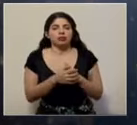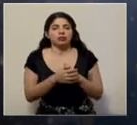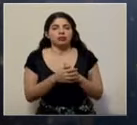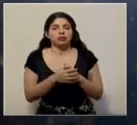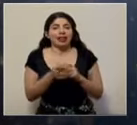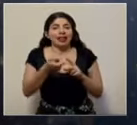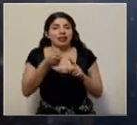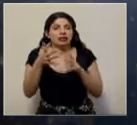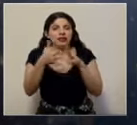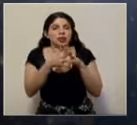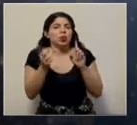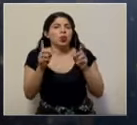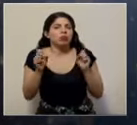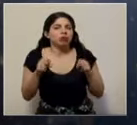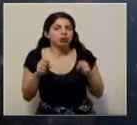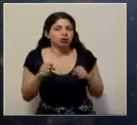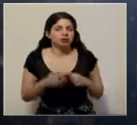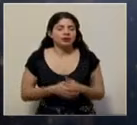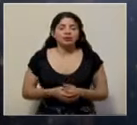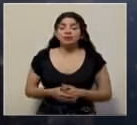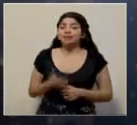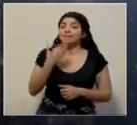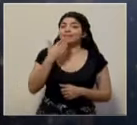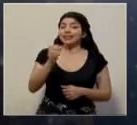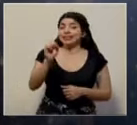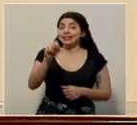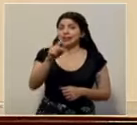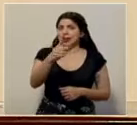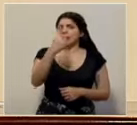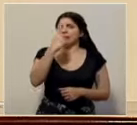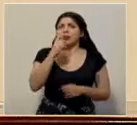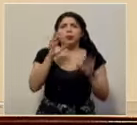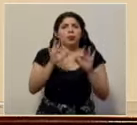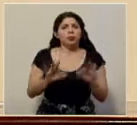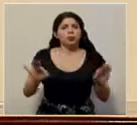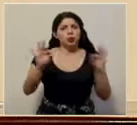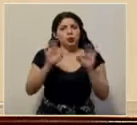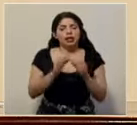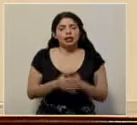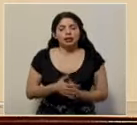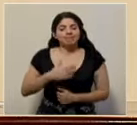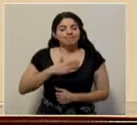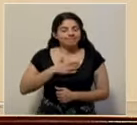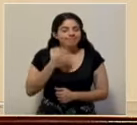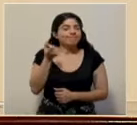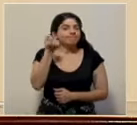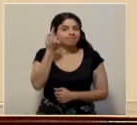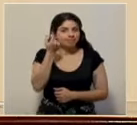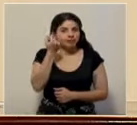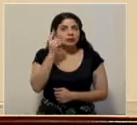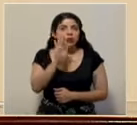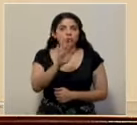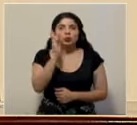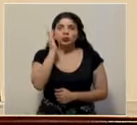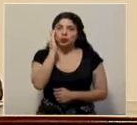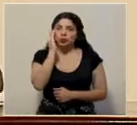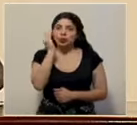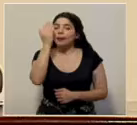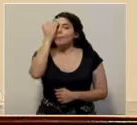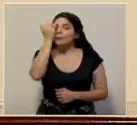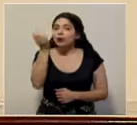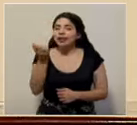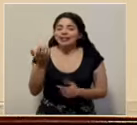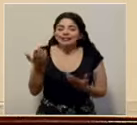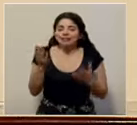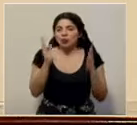se reanudarían desde Estados Unidos? Gracias. Sí, es una pregunta súper importante. Y yo entiendo esa preocupación porque,